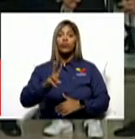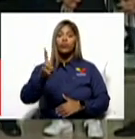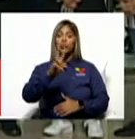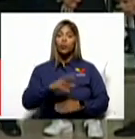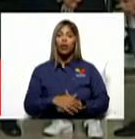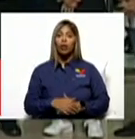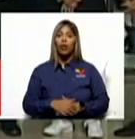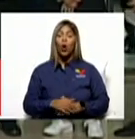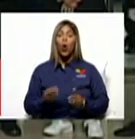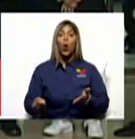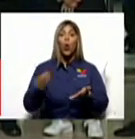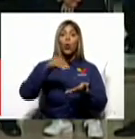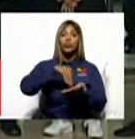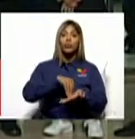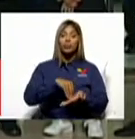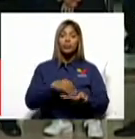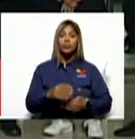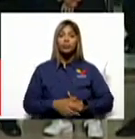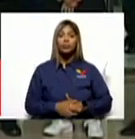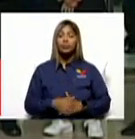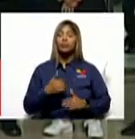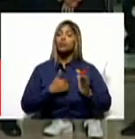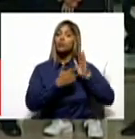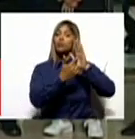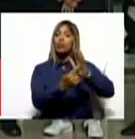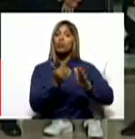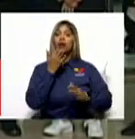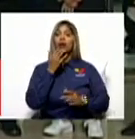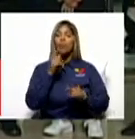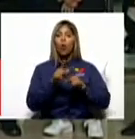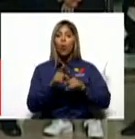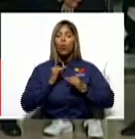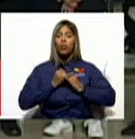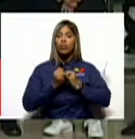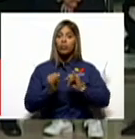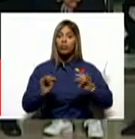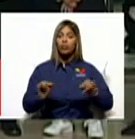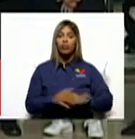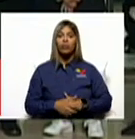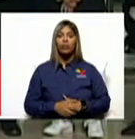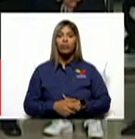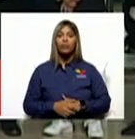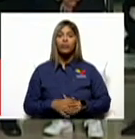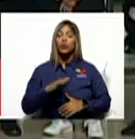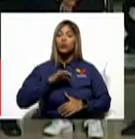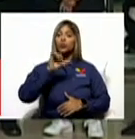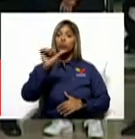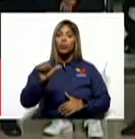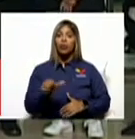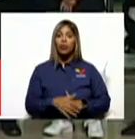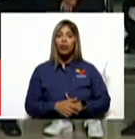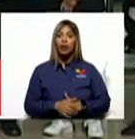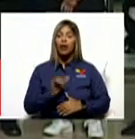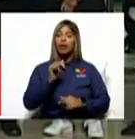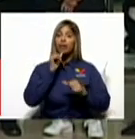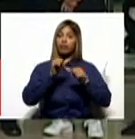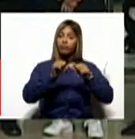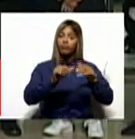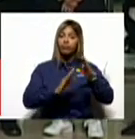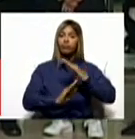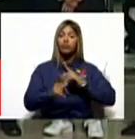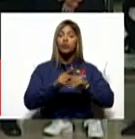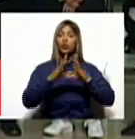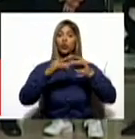que nuevamente da ejemplo de independencia, de soberanía y de lealtad con